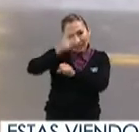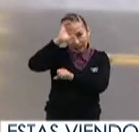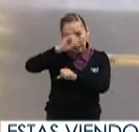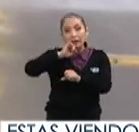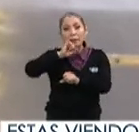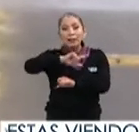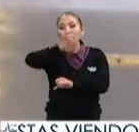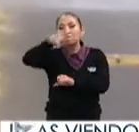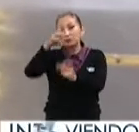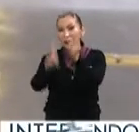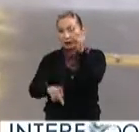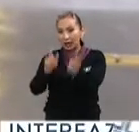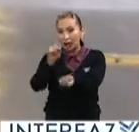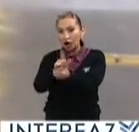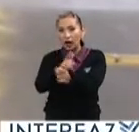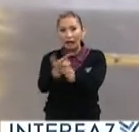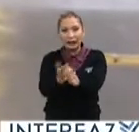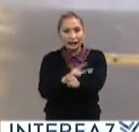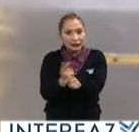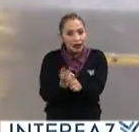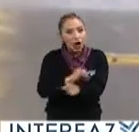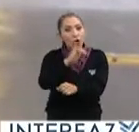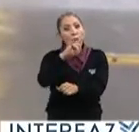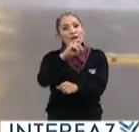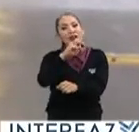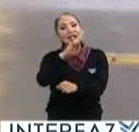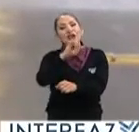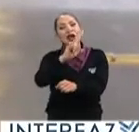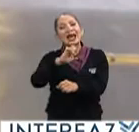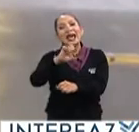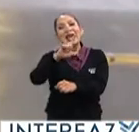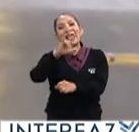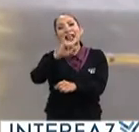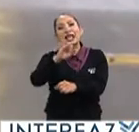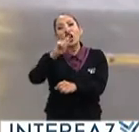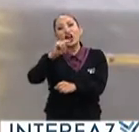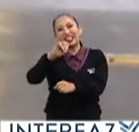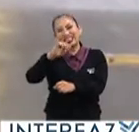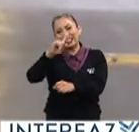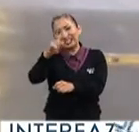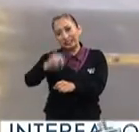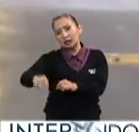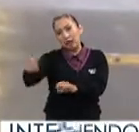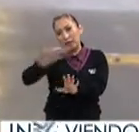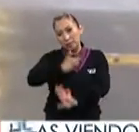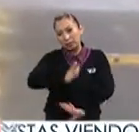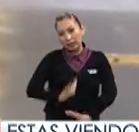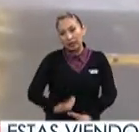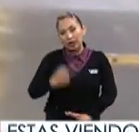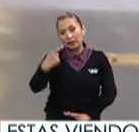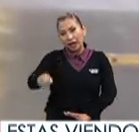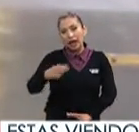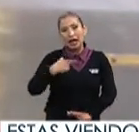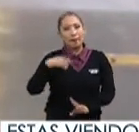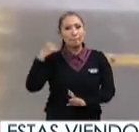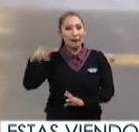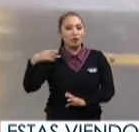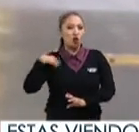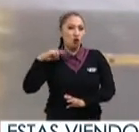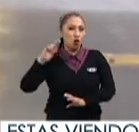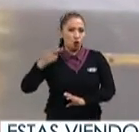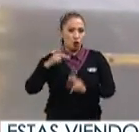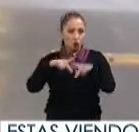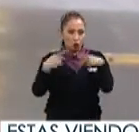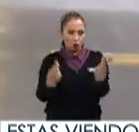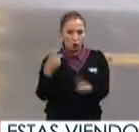por supuesto, con el licenciado Juan Francisco Ely Ortiz, el presidente y CEO del Universal,